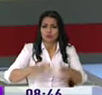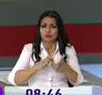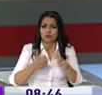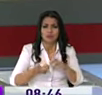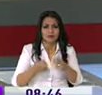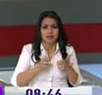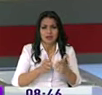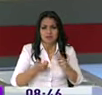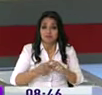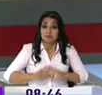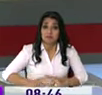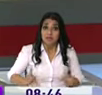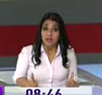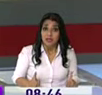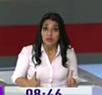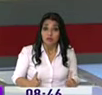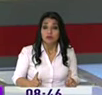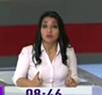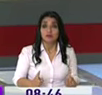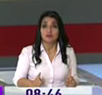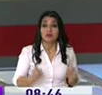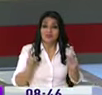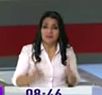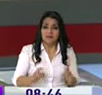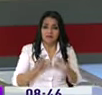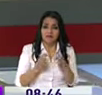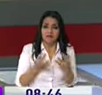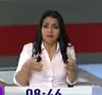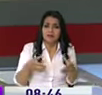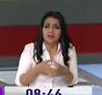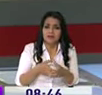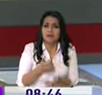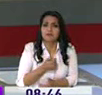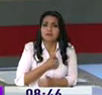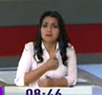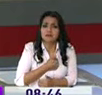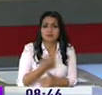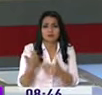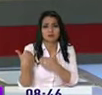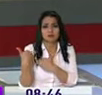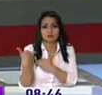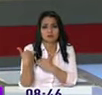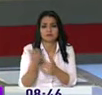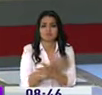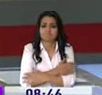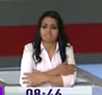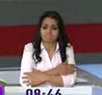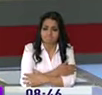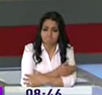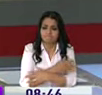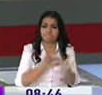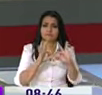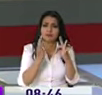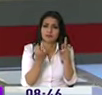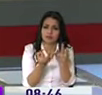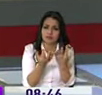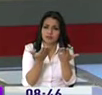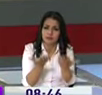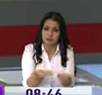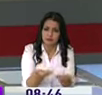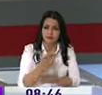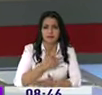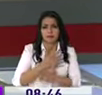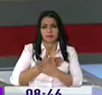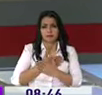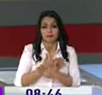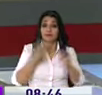pero sobre todo las cosas vienen desde el núcleo de la familia, nosotros. Terrible, mi abrazo enorme a los vecinos con este drama, ¿no? De una